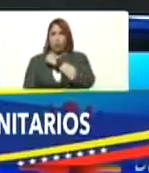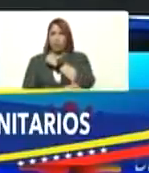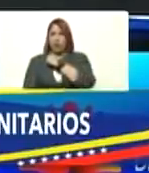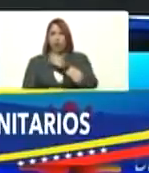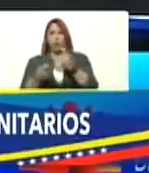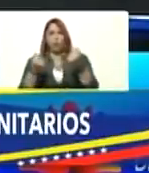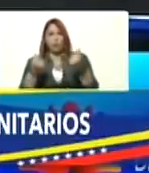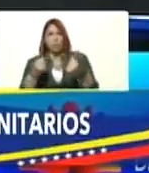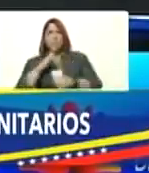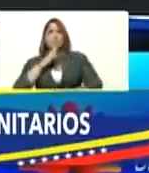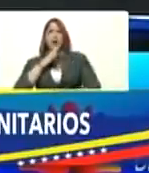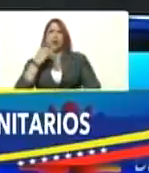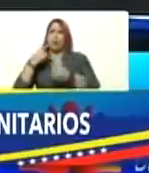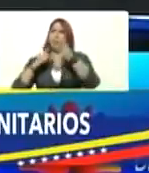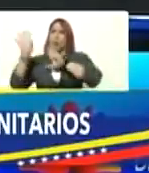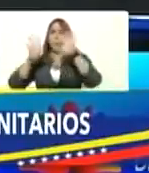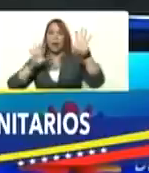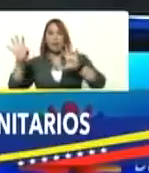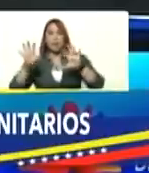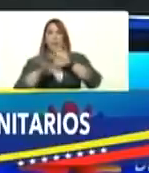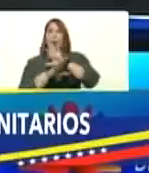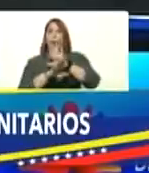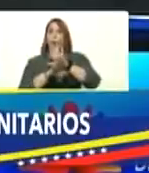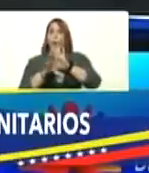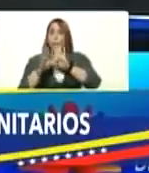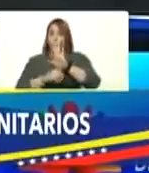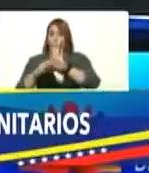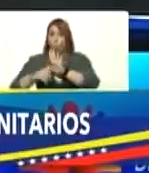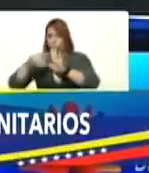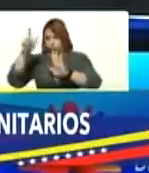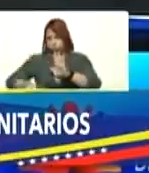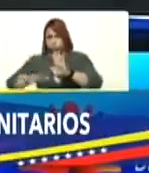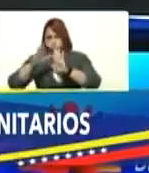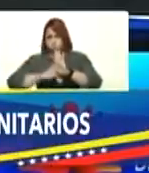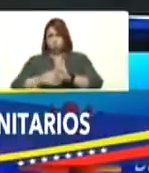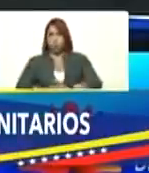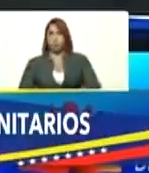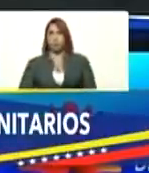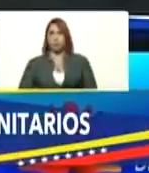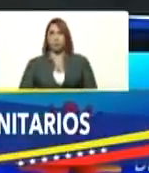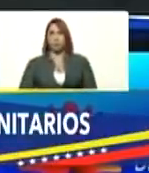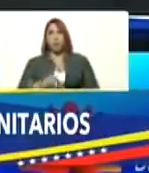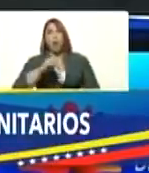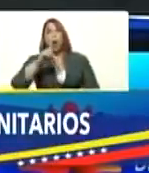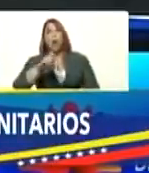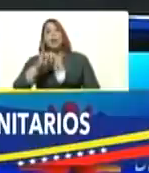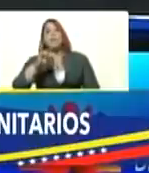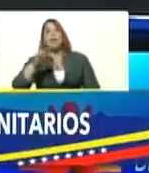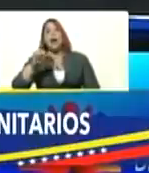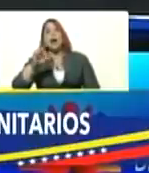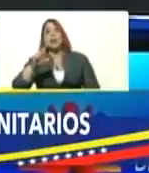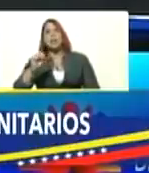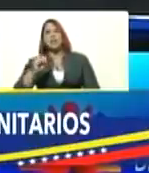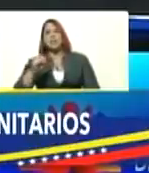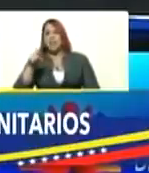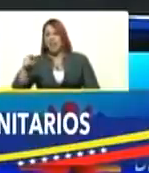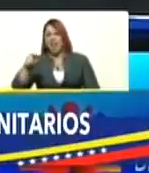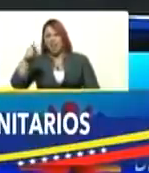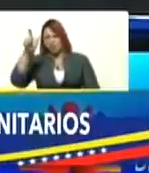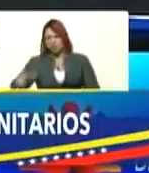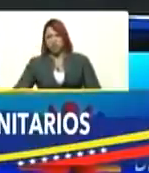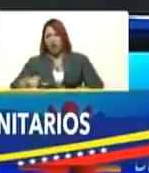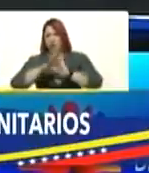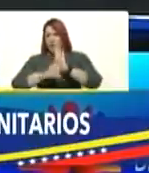en el exterior. Es un bandido. El Olivarito este es un tronco de